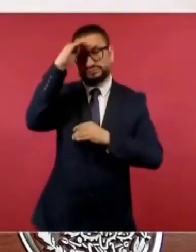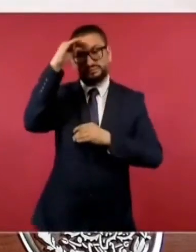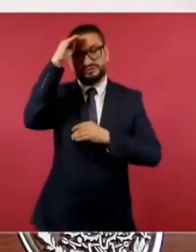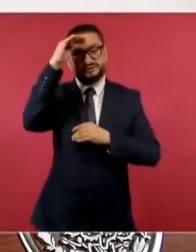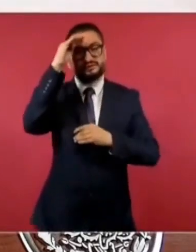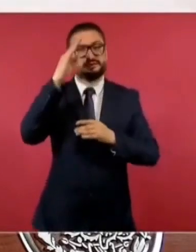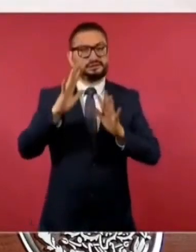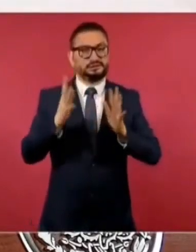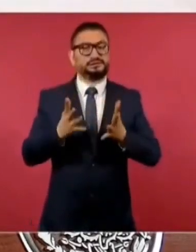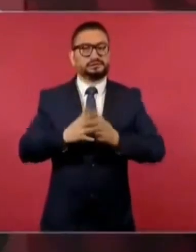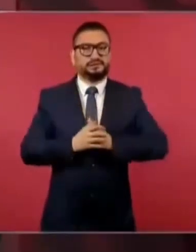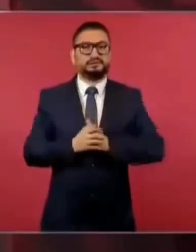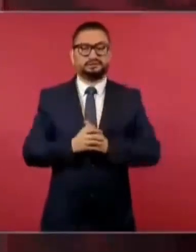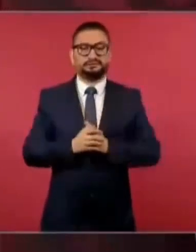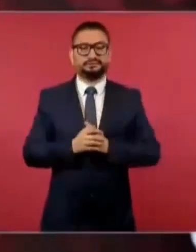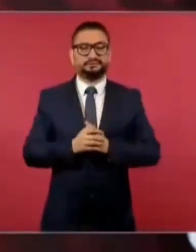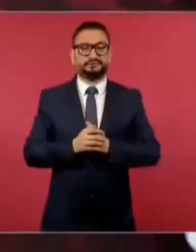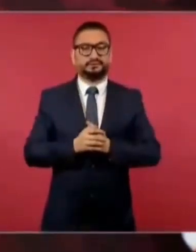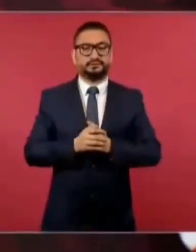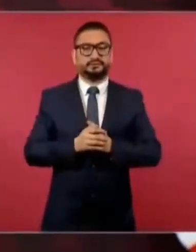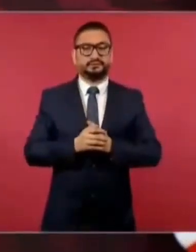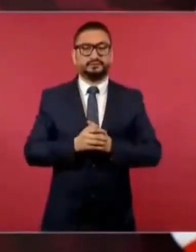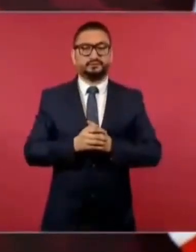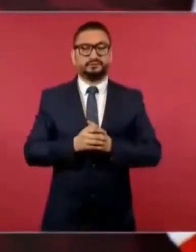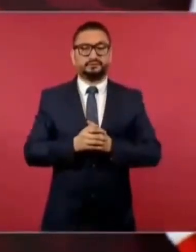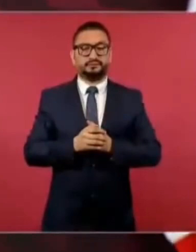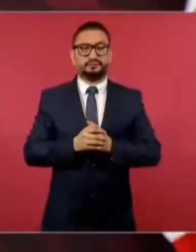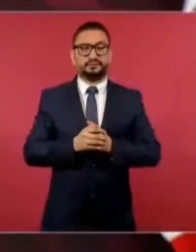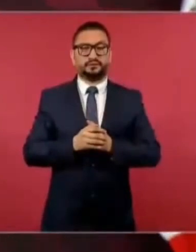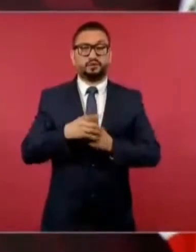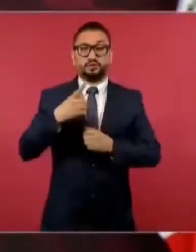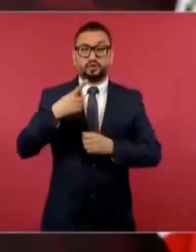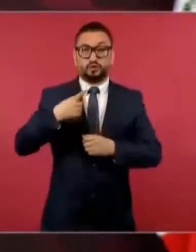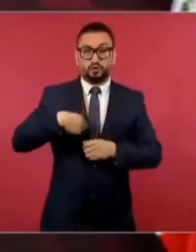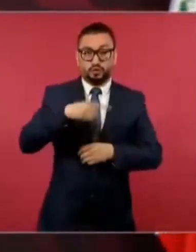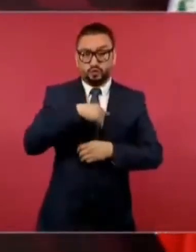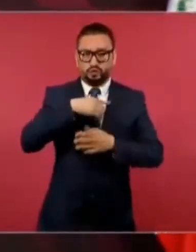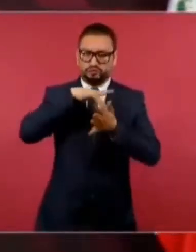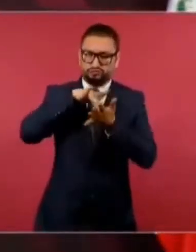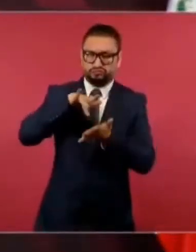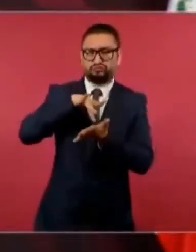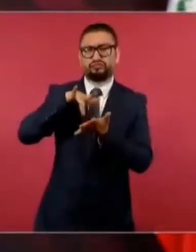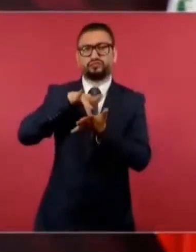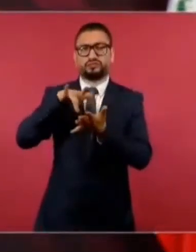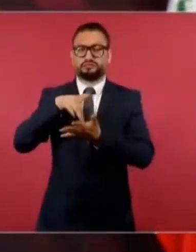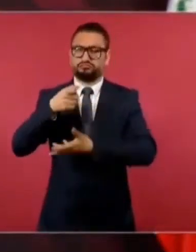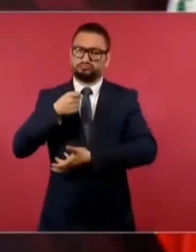no se han escatimado recursos